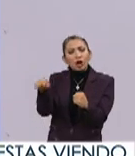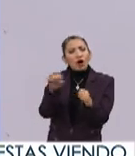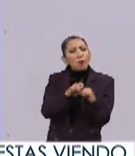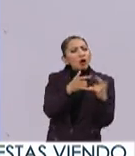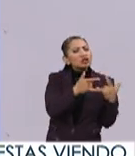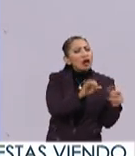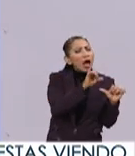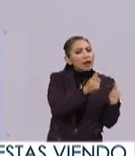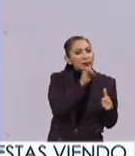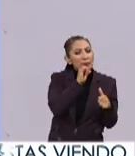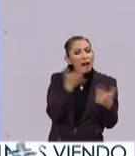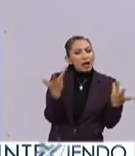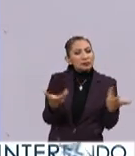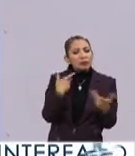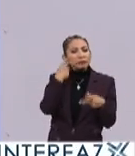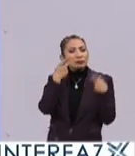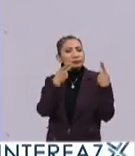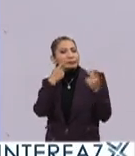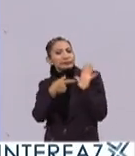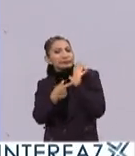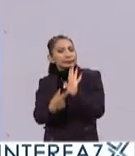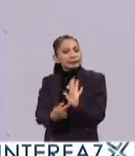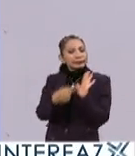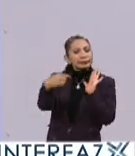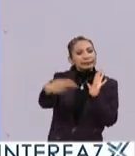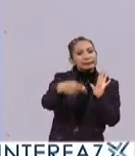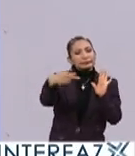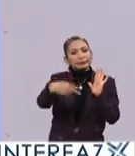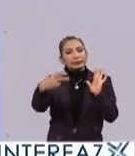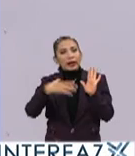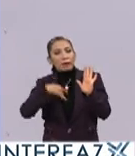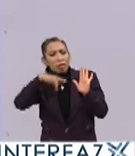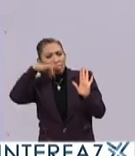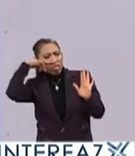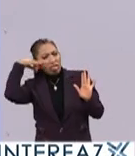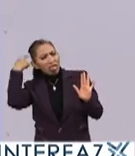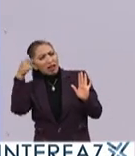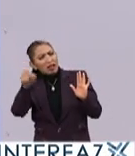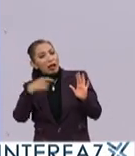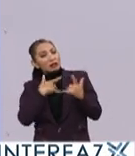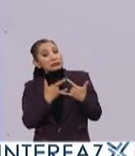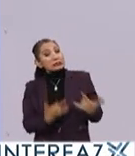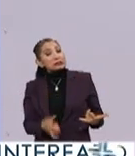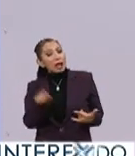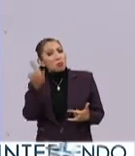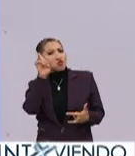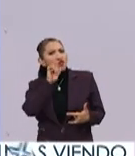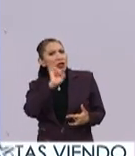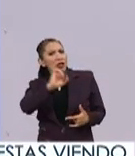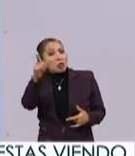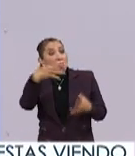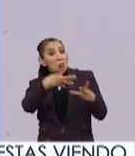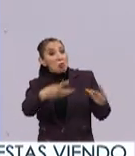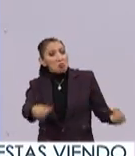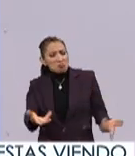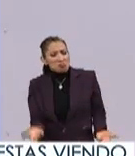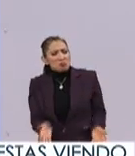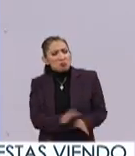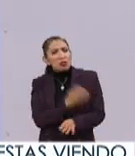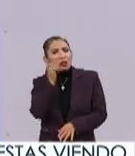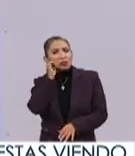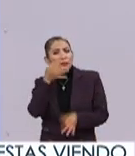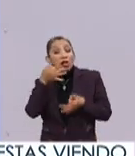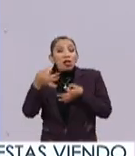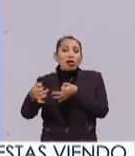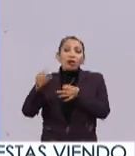través de la historia del arte también construimos discursos y cómo también se ha invisibilizado la trayectoria de mujeres artistas. Porque siempre tenemos